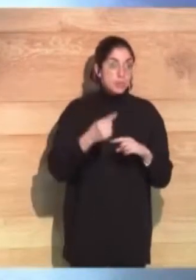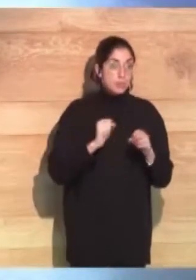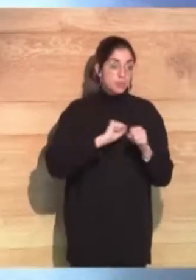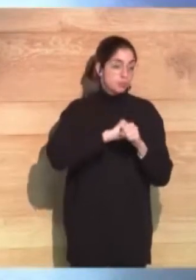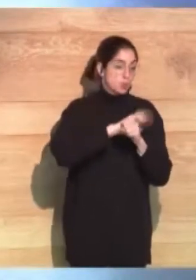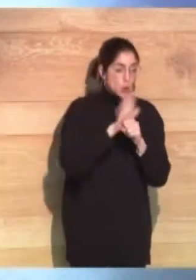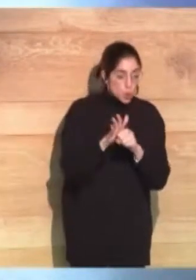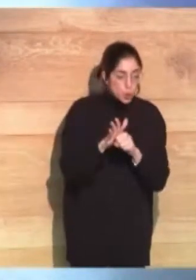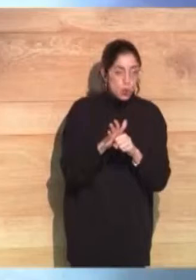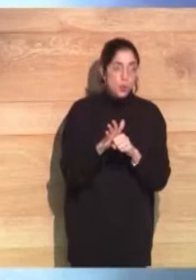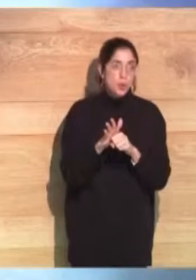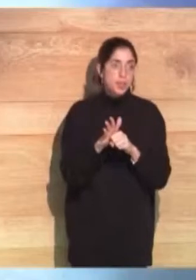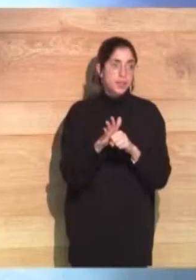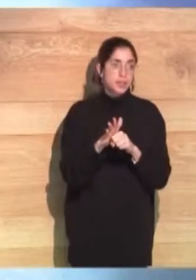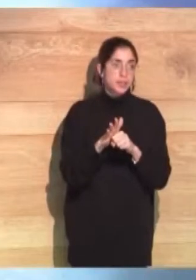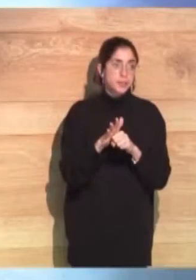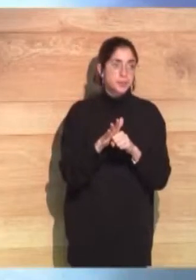COVID-19.